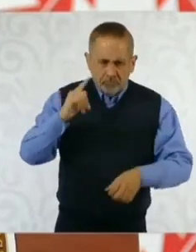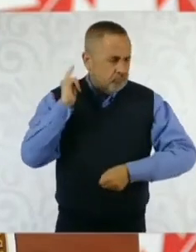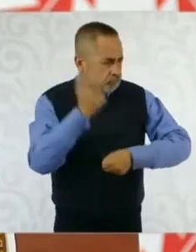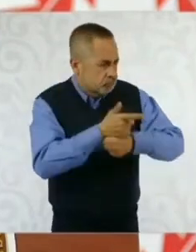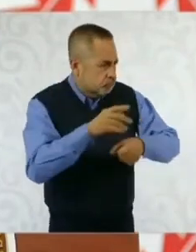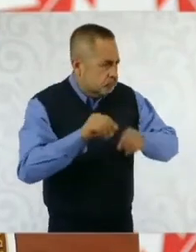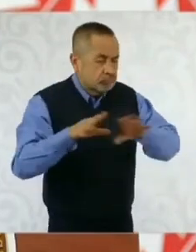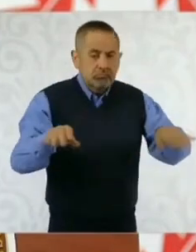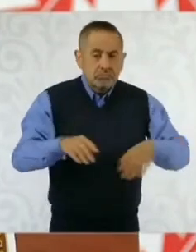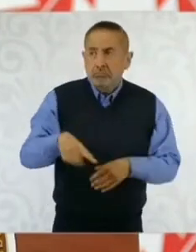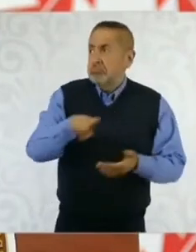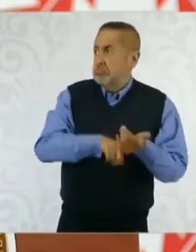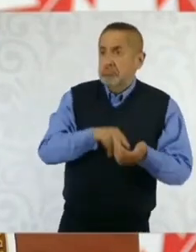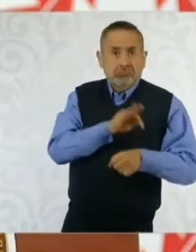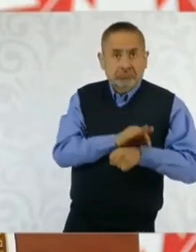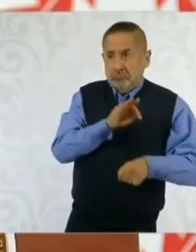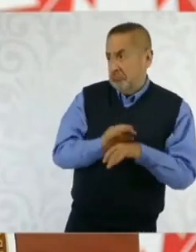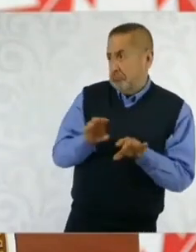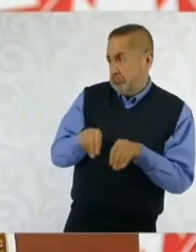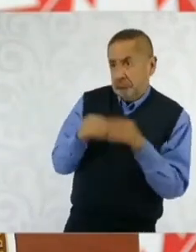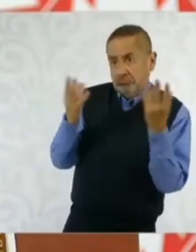Que tanto defendían.